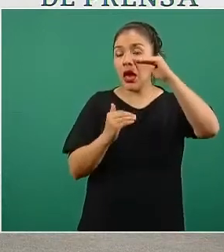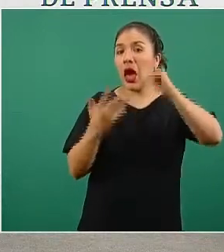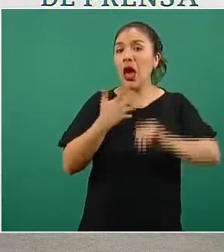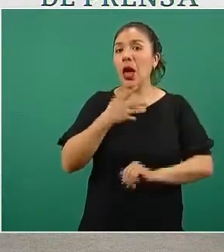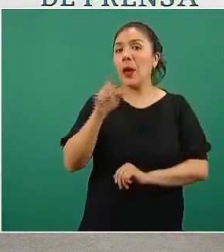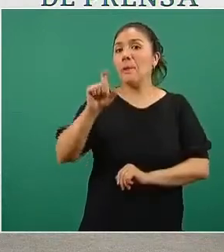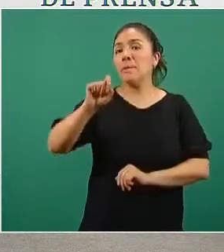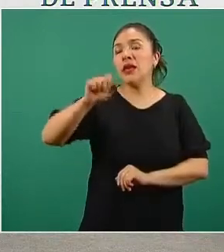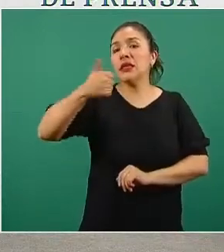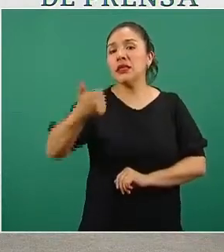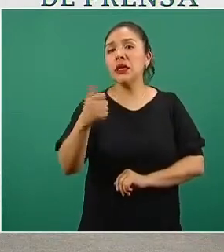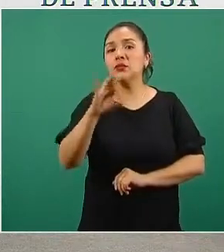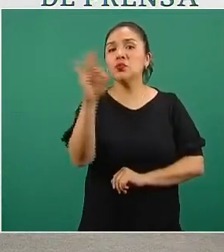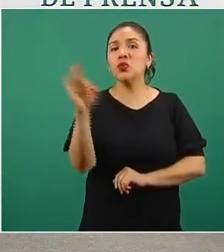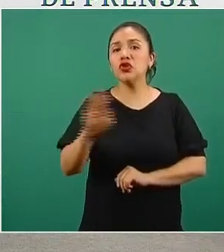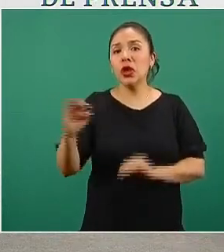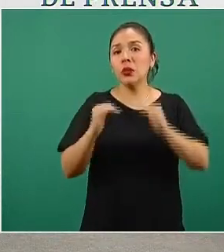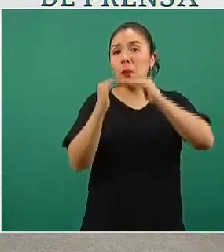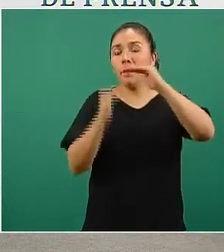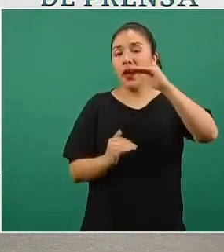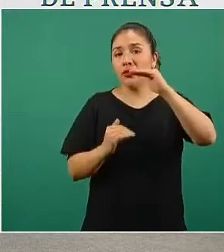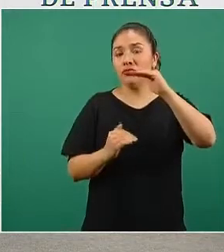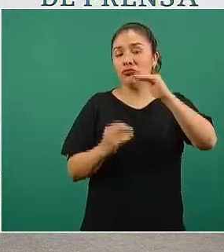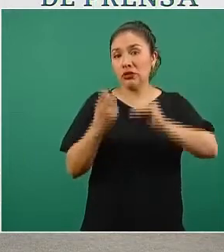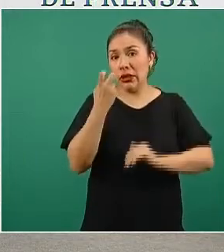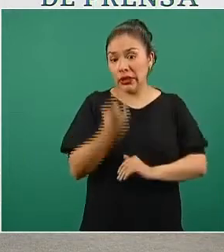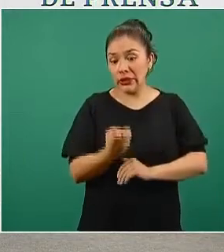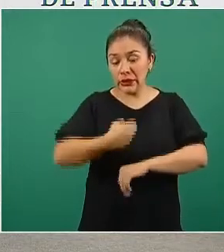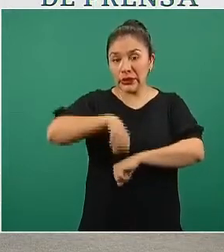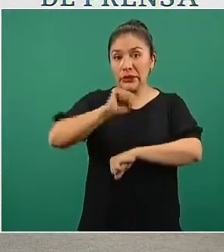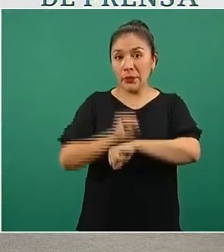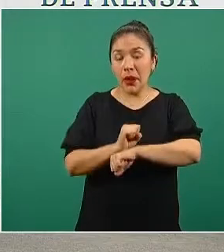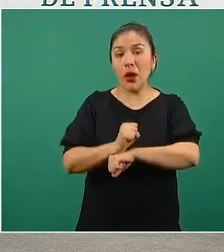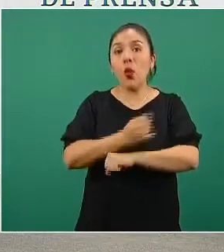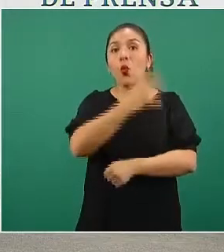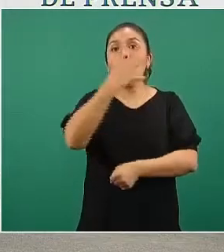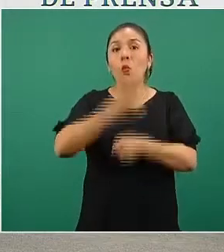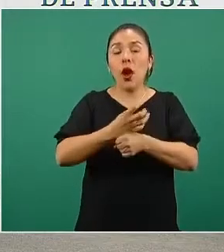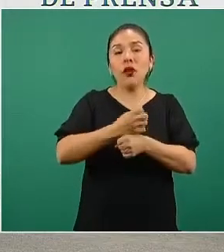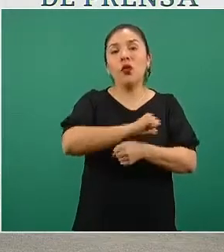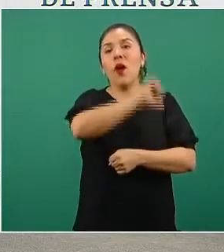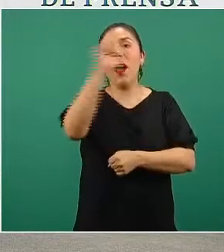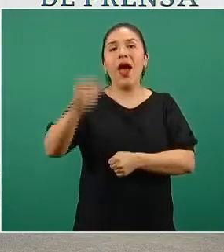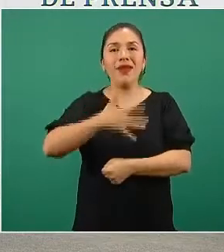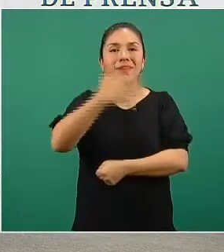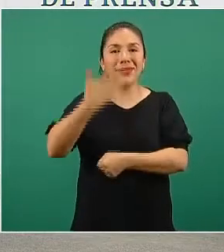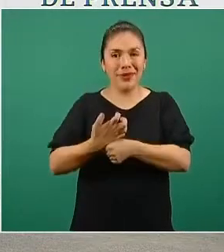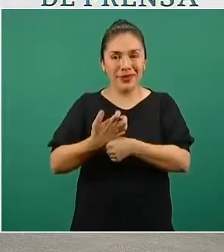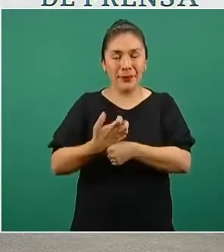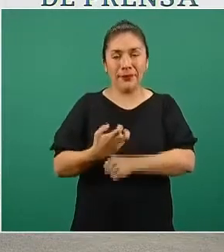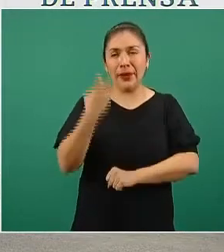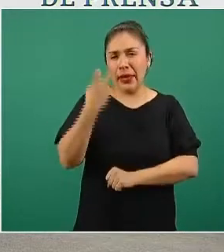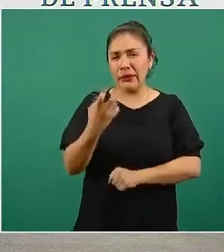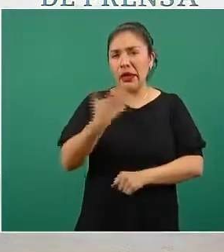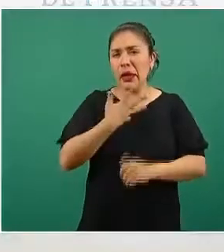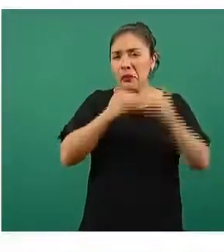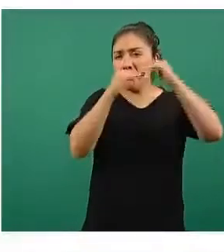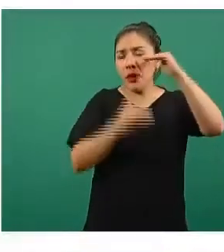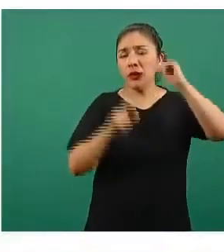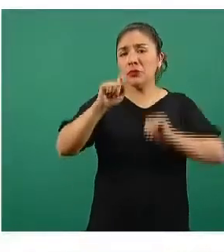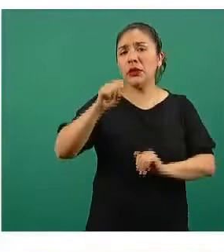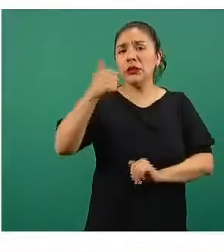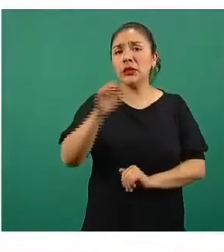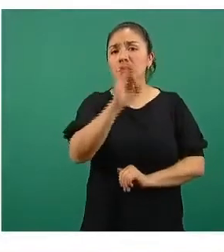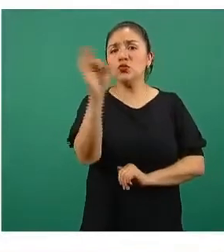del 26% de la semana 4 a la 5. Es una reducción del 26%